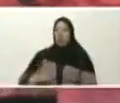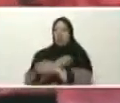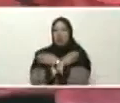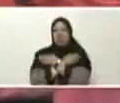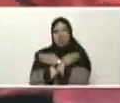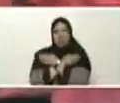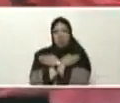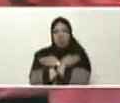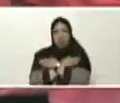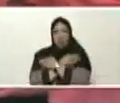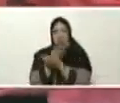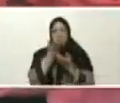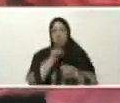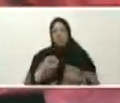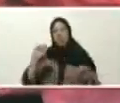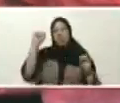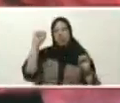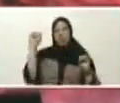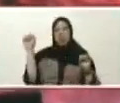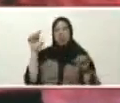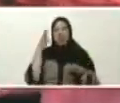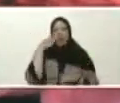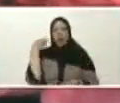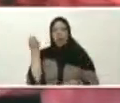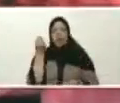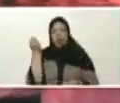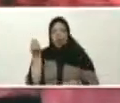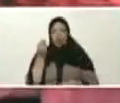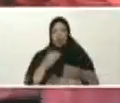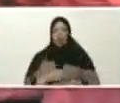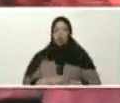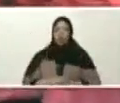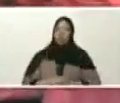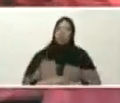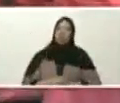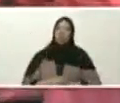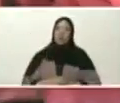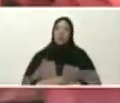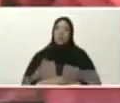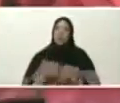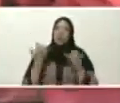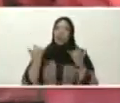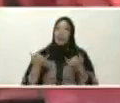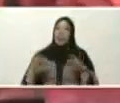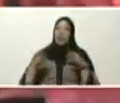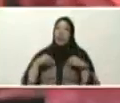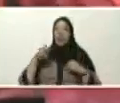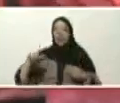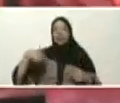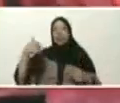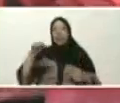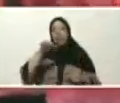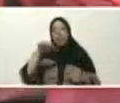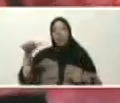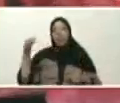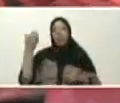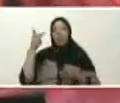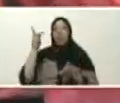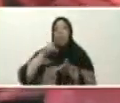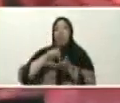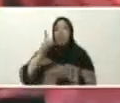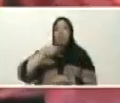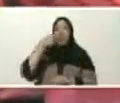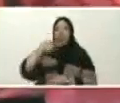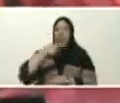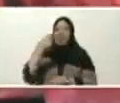al Partido Socialista Unido de Venezuela por esta experiencia. Yo estuve ahora recién la semana pasada en un seminario de partidos políticos